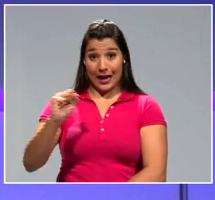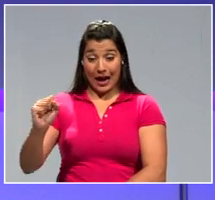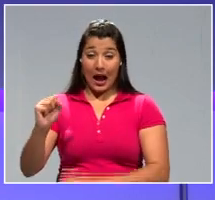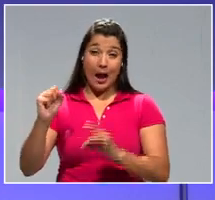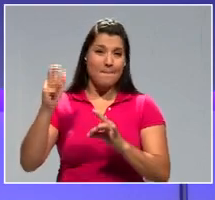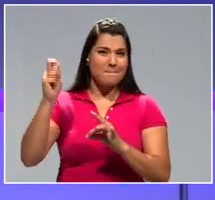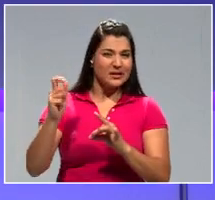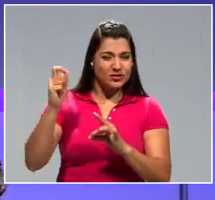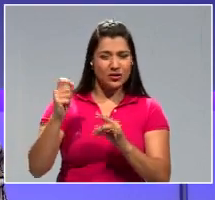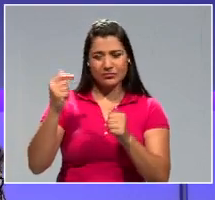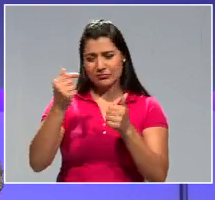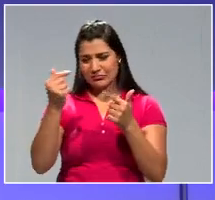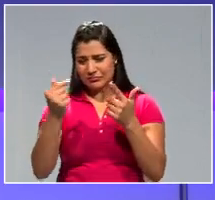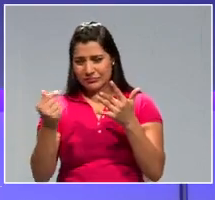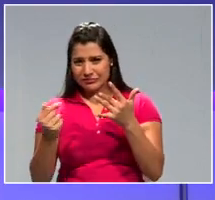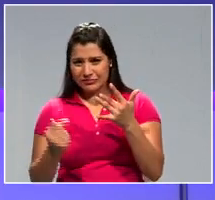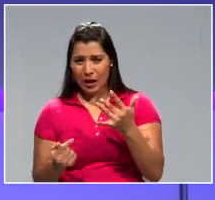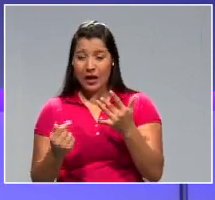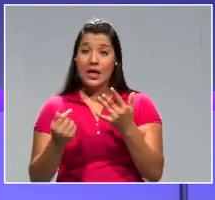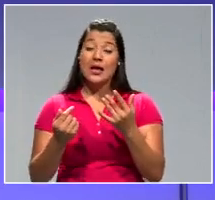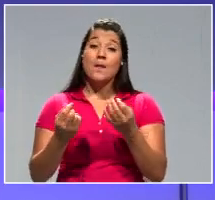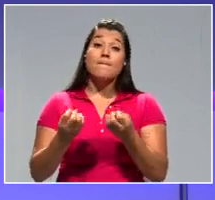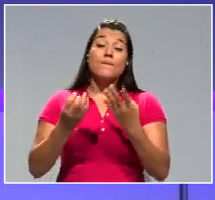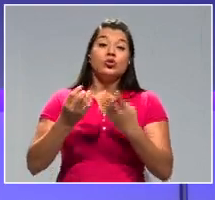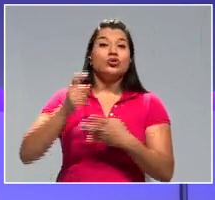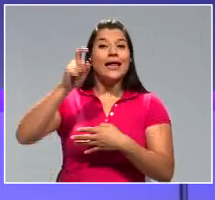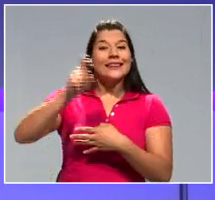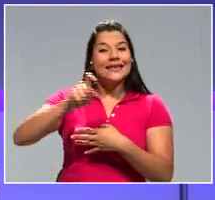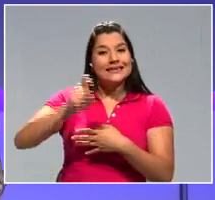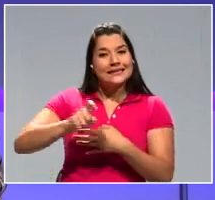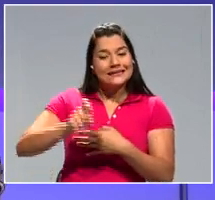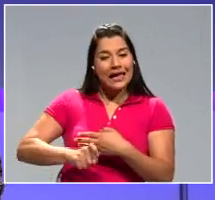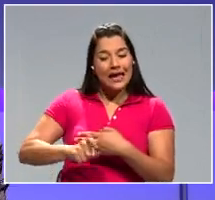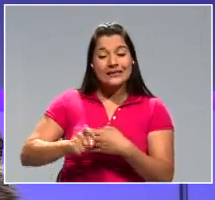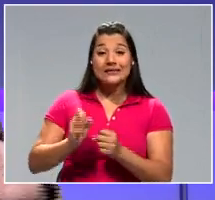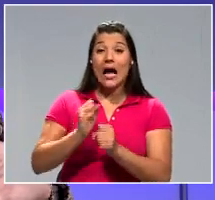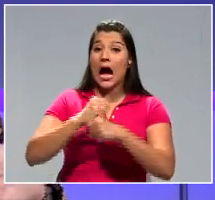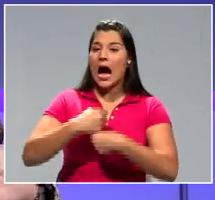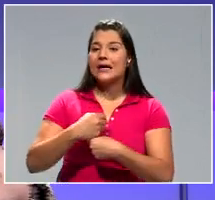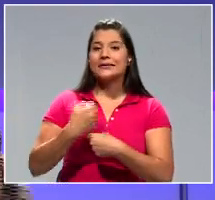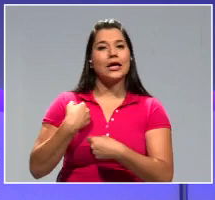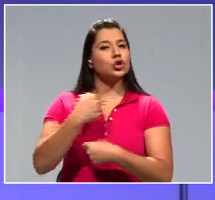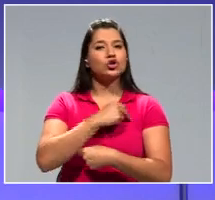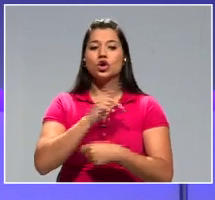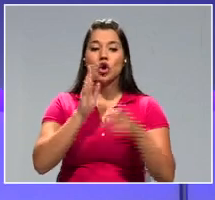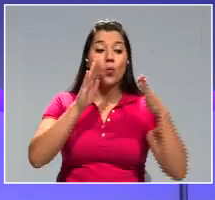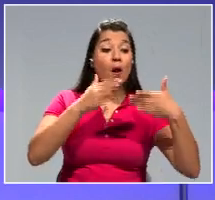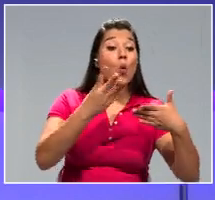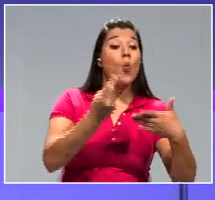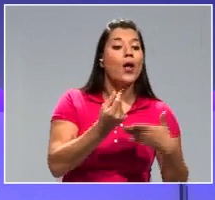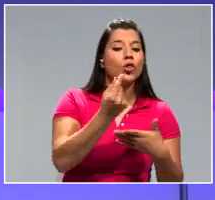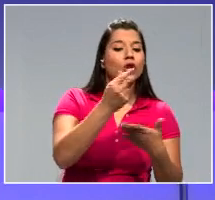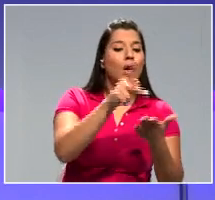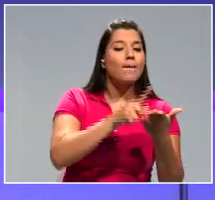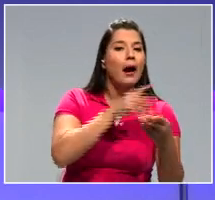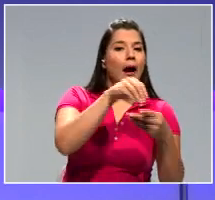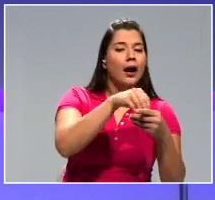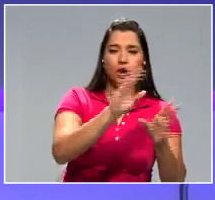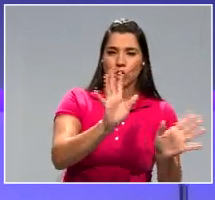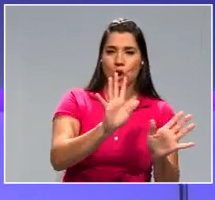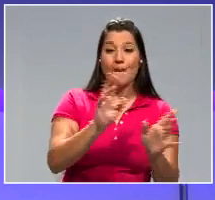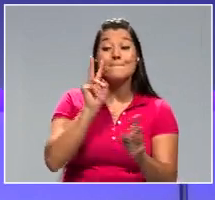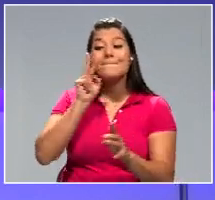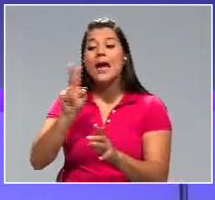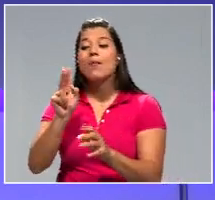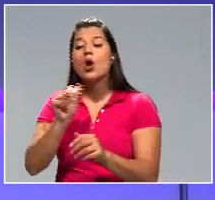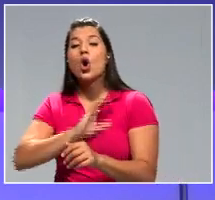pensiones, ¿verdad? Entonces, un conjunto de necesidades que hacen que no nos enfoquemos en el ingreso, sino en las condiciones de vida que